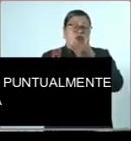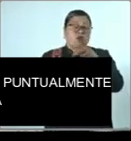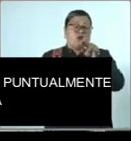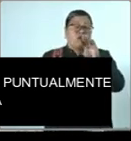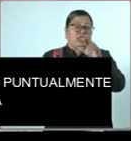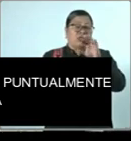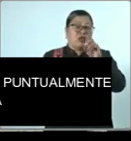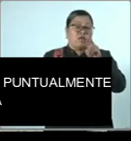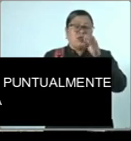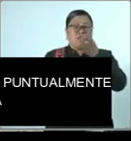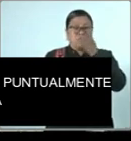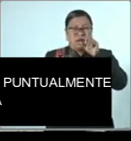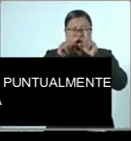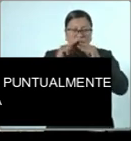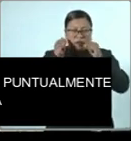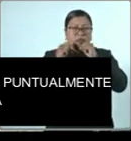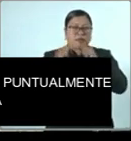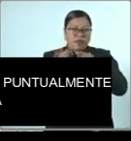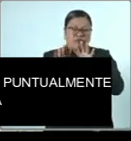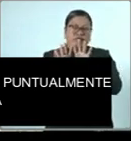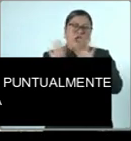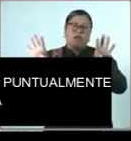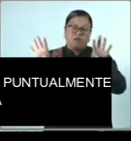Emiliano Zapata, que colapsó su barda también.